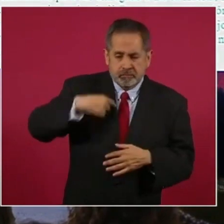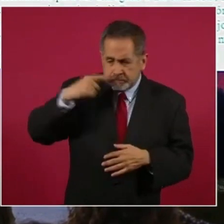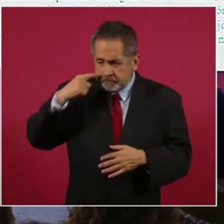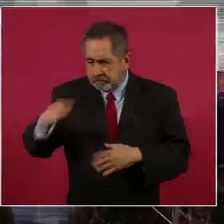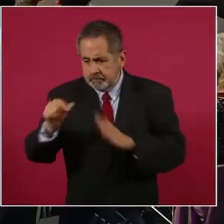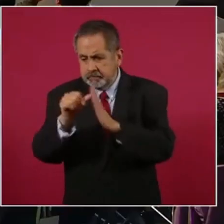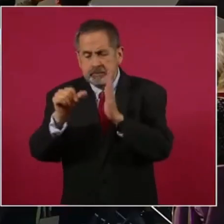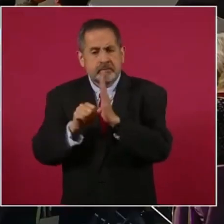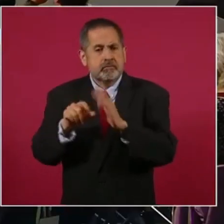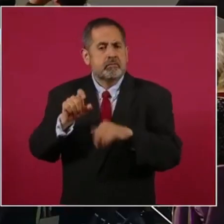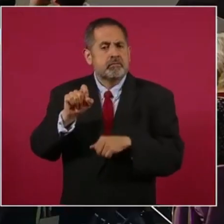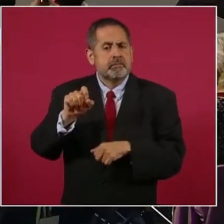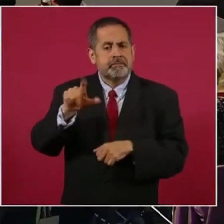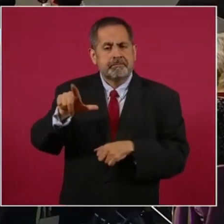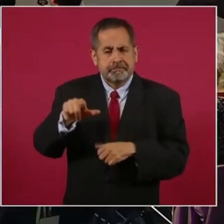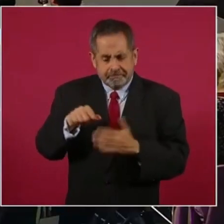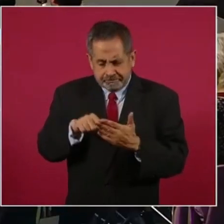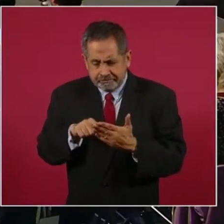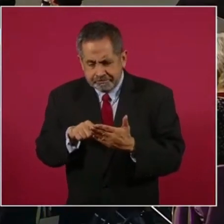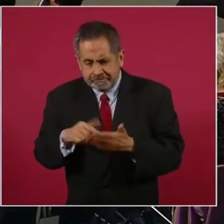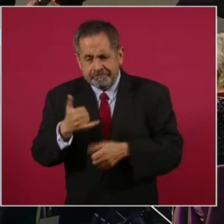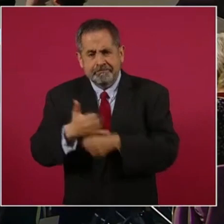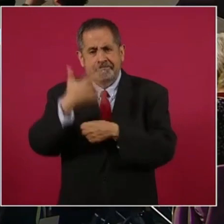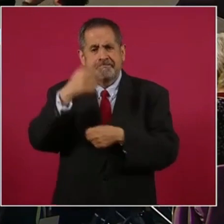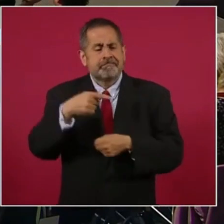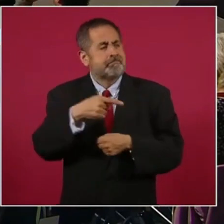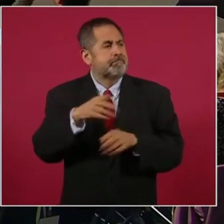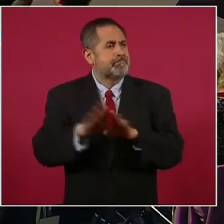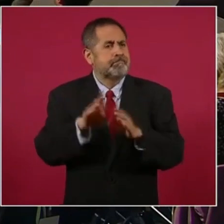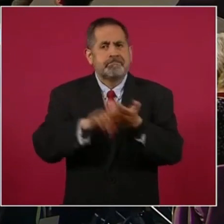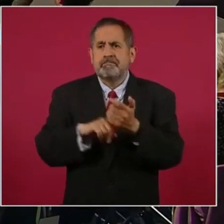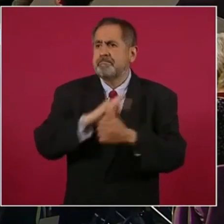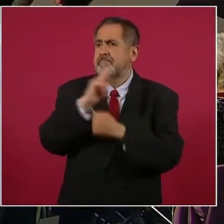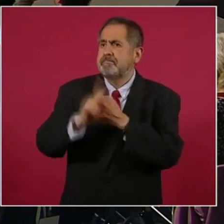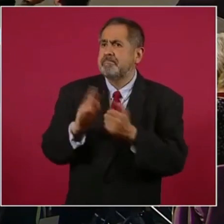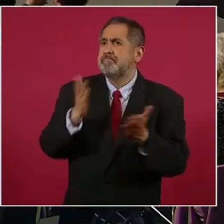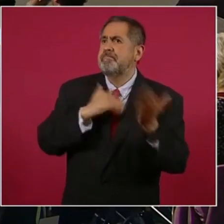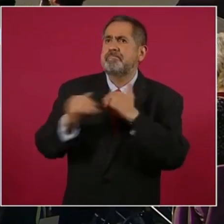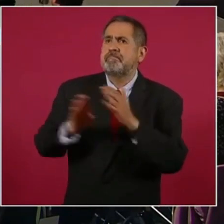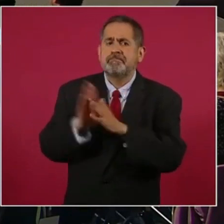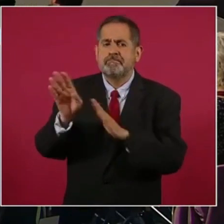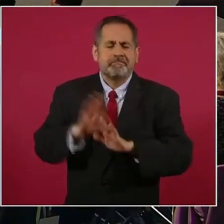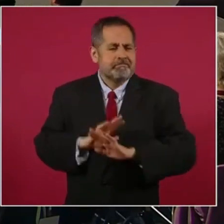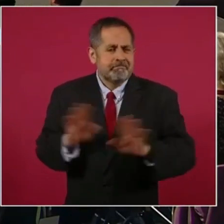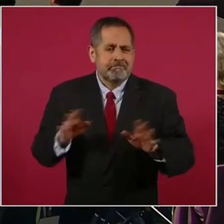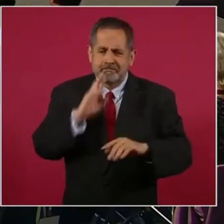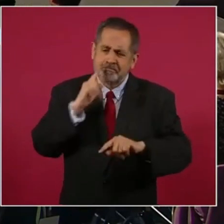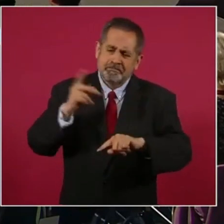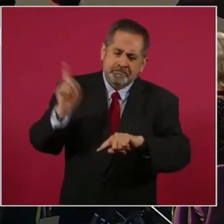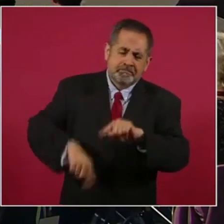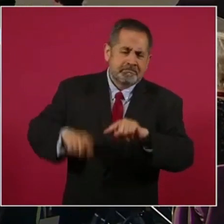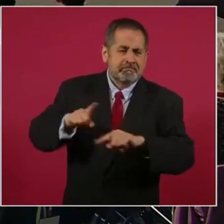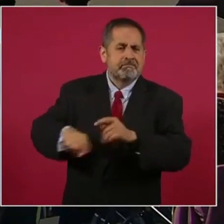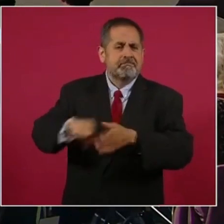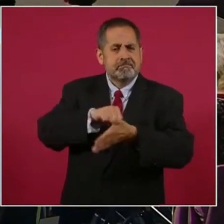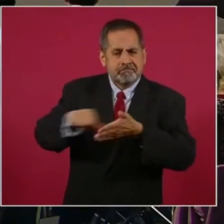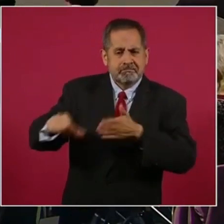artículo 27 un obstáculo para el desarrollo del país y pedían su